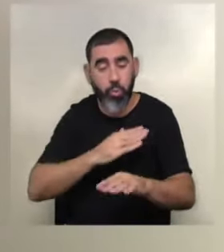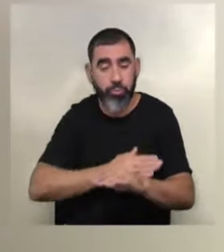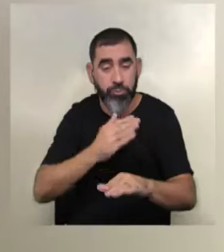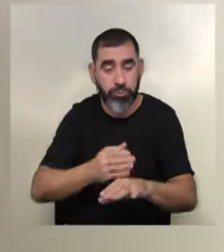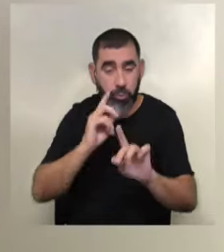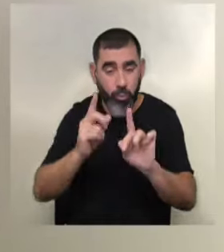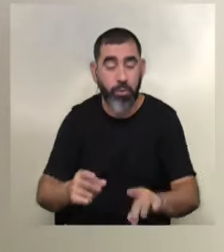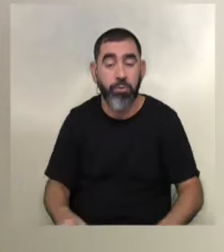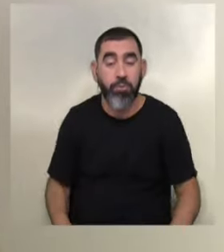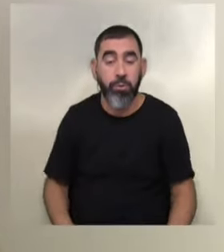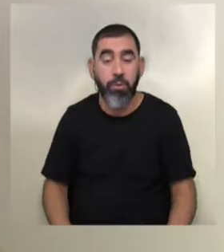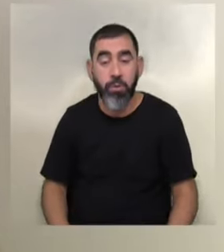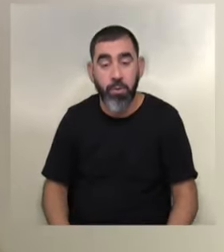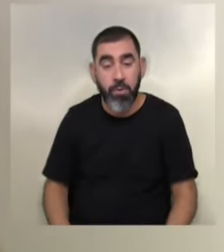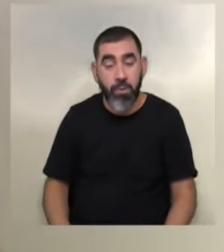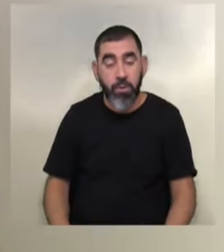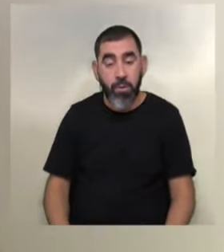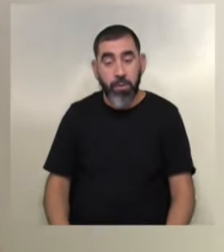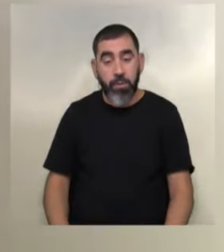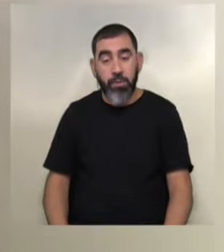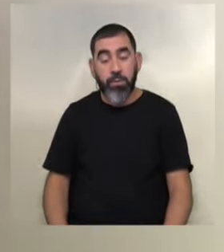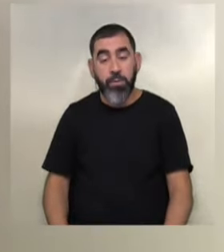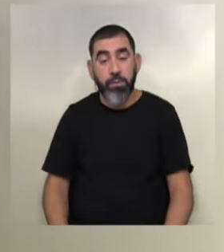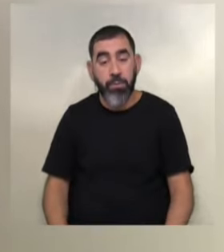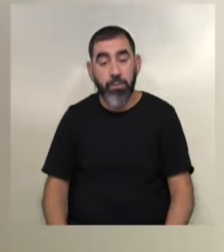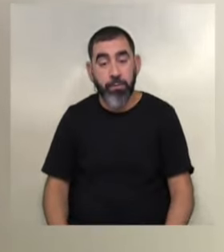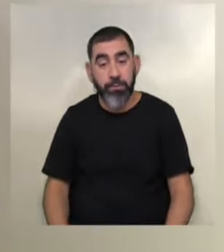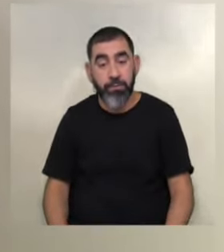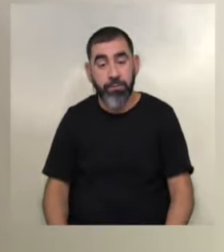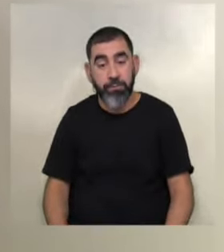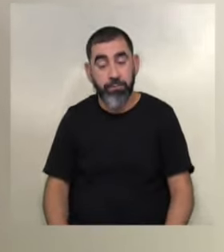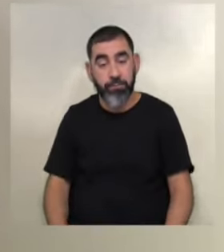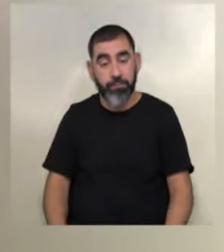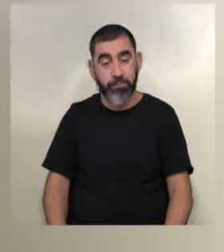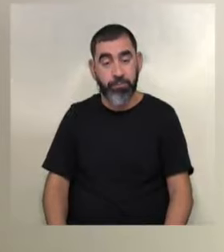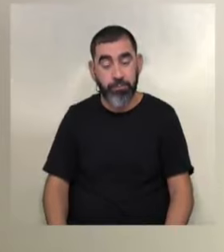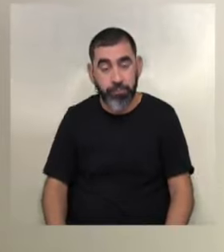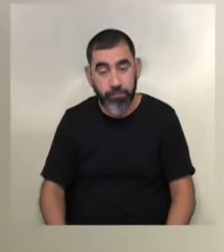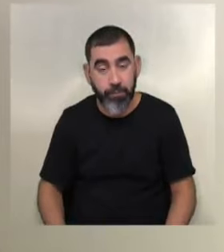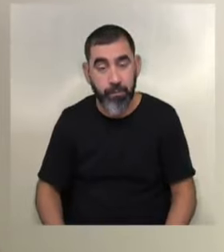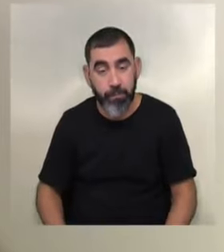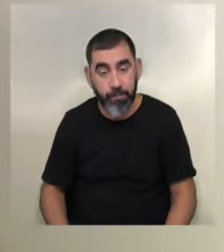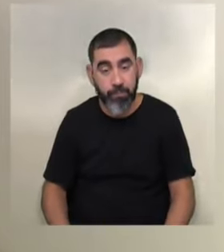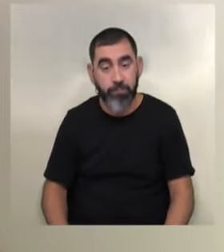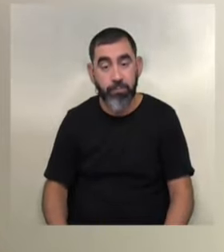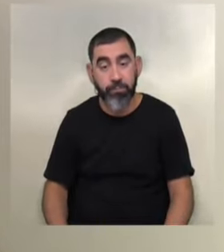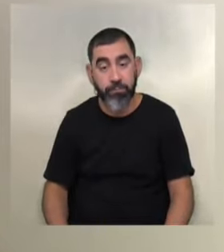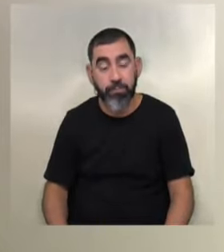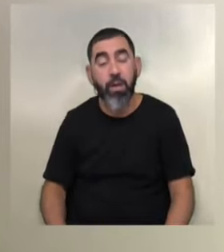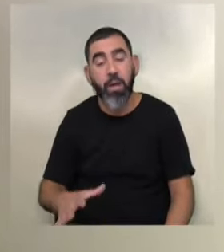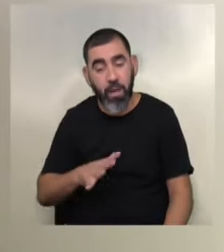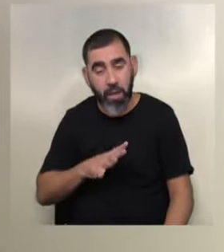consecuencias que impactan directamente sobre el ambiente. Nosotros tenemos